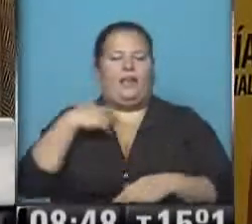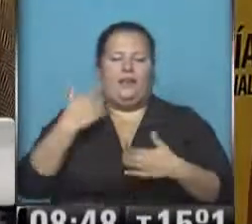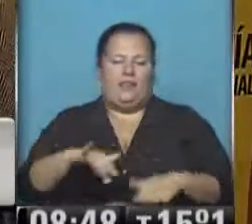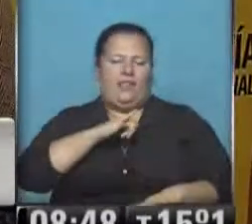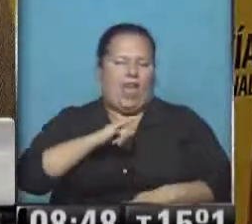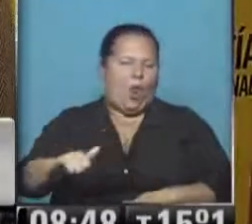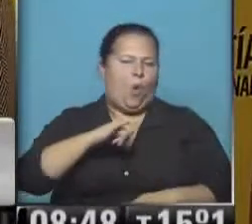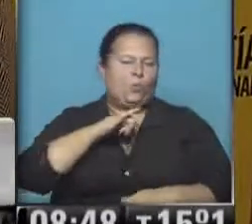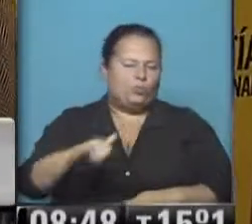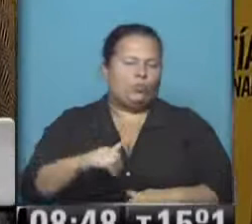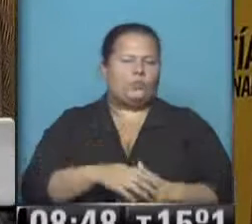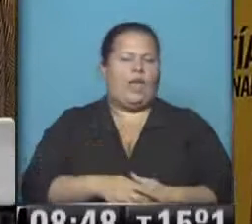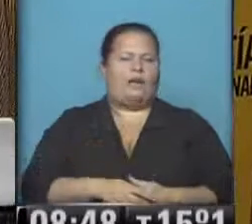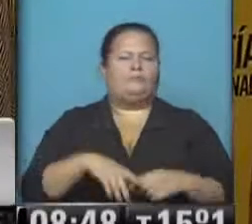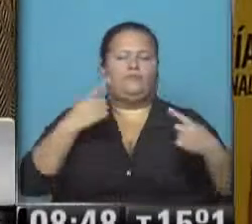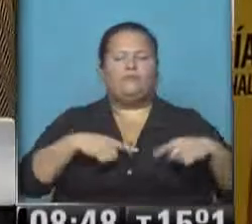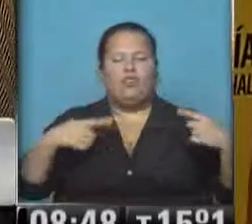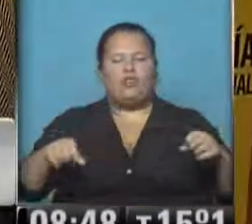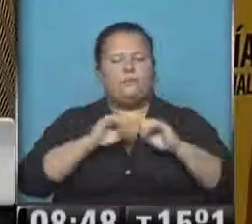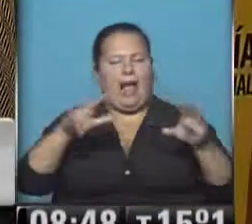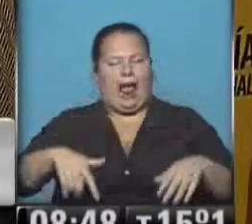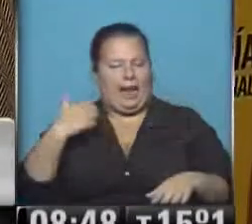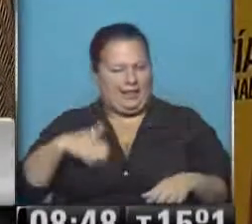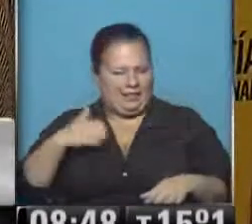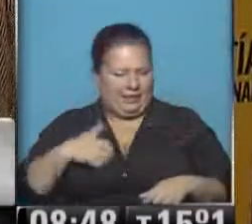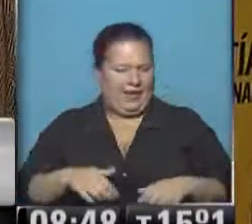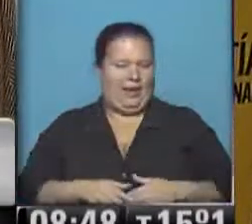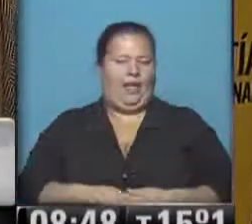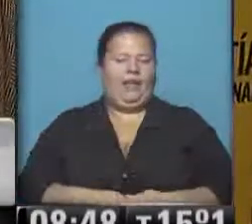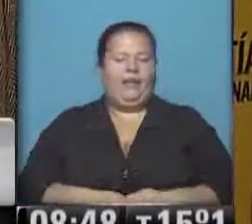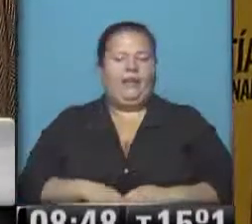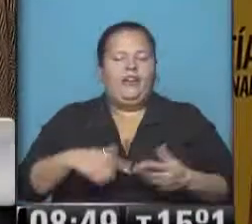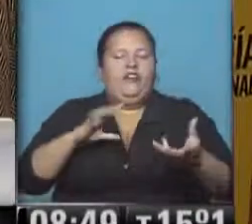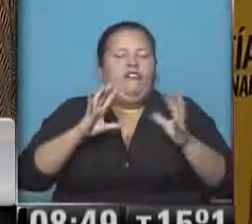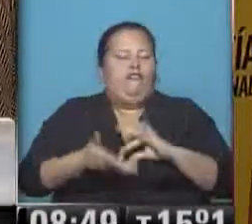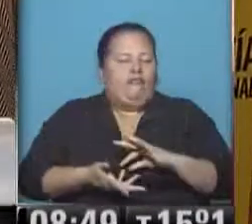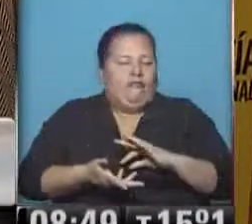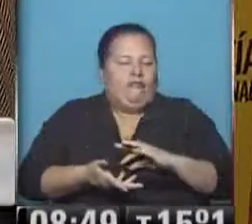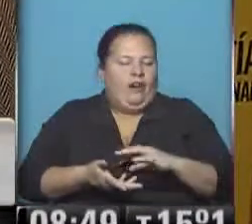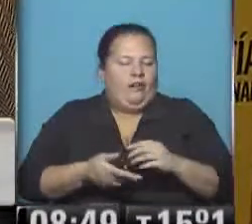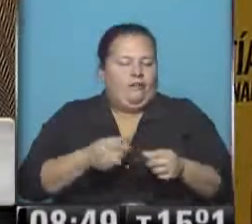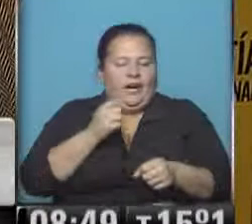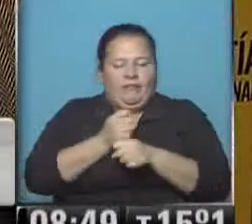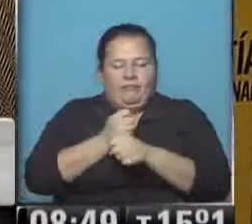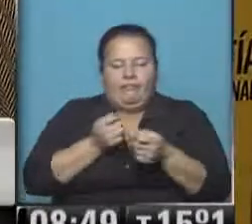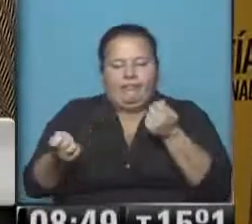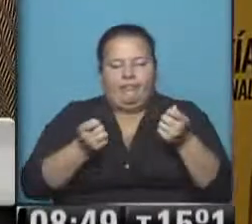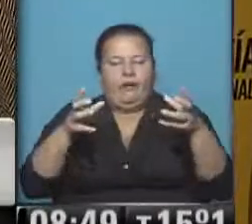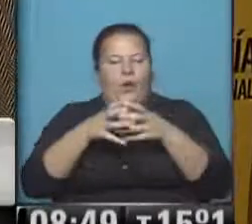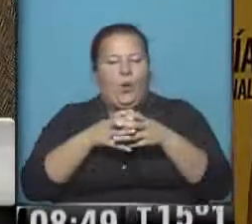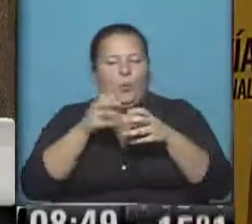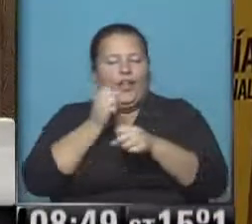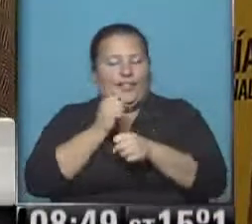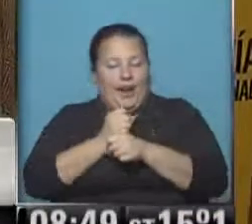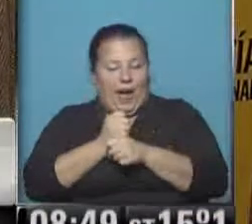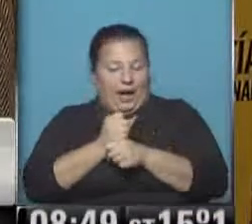denuncias de las cosas que están sucediendo en argentina el modo en que operaban los grupos de tareas